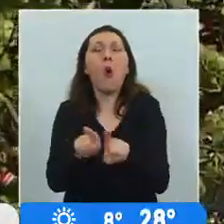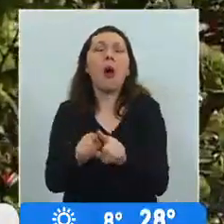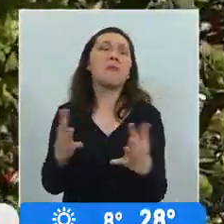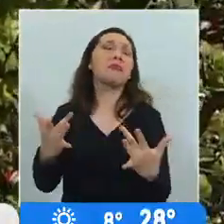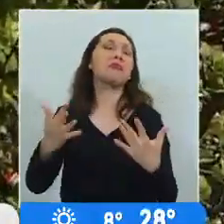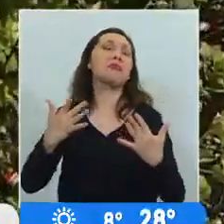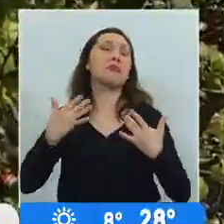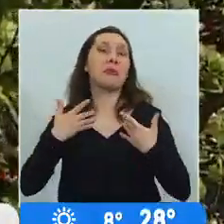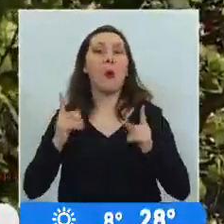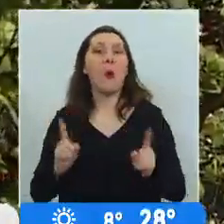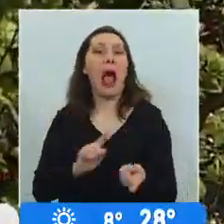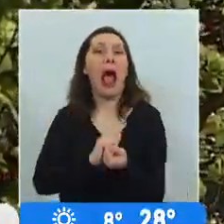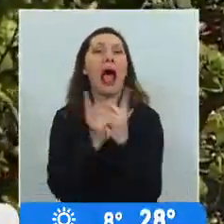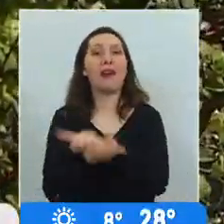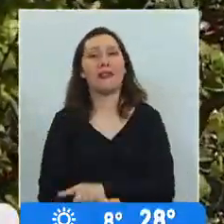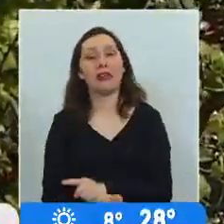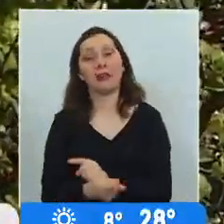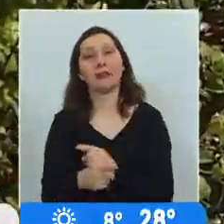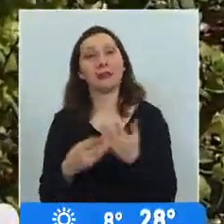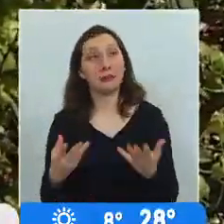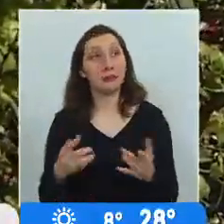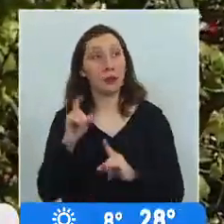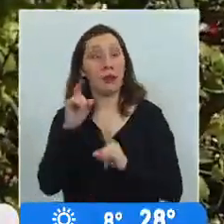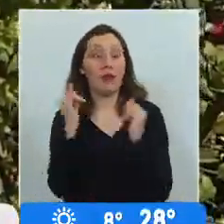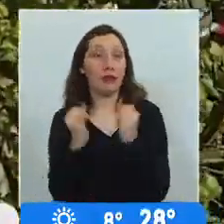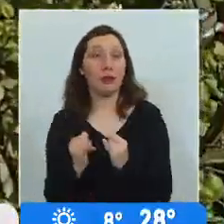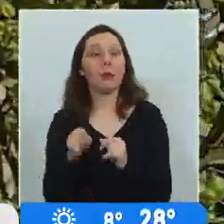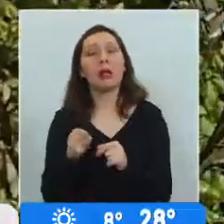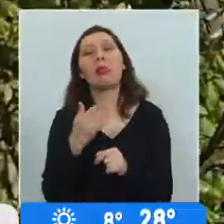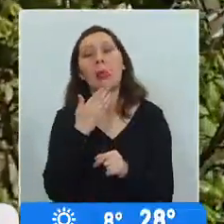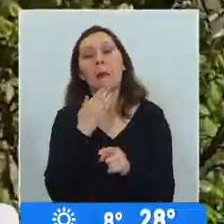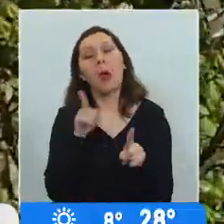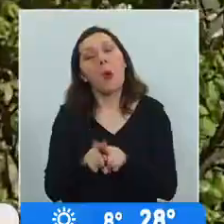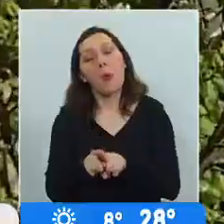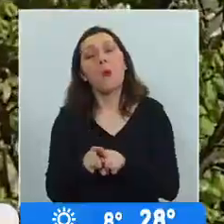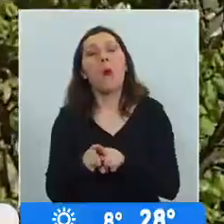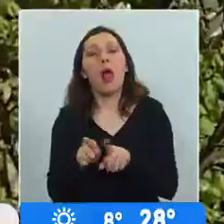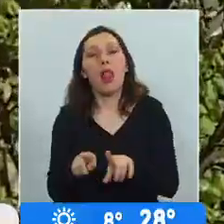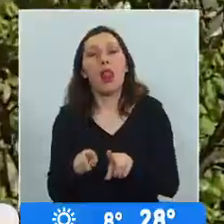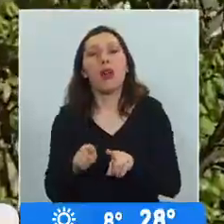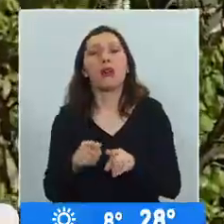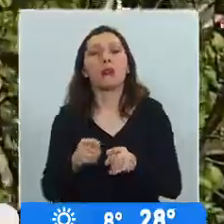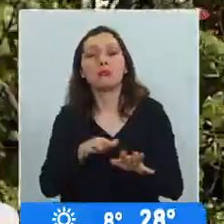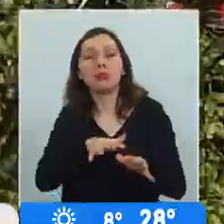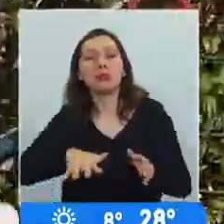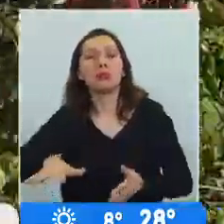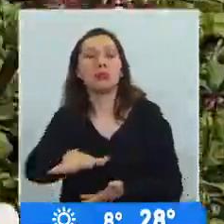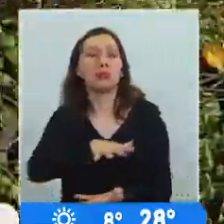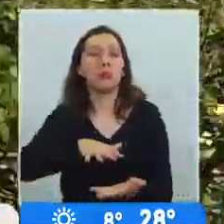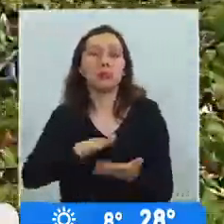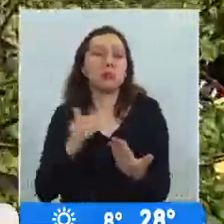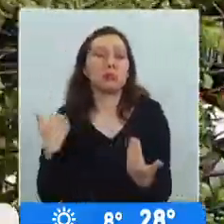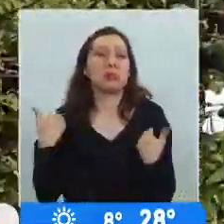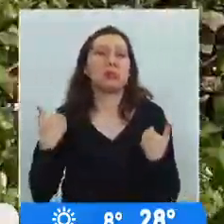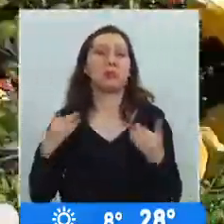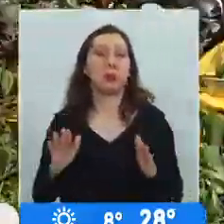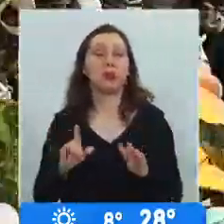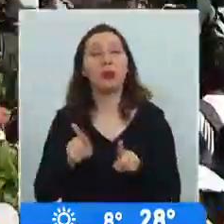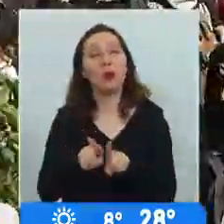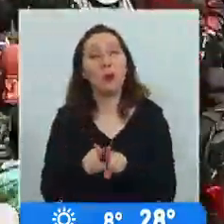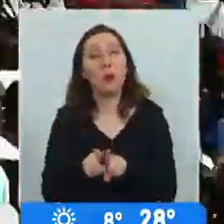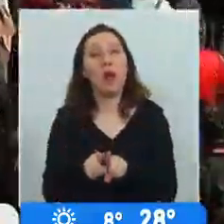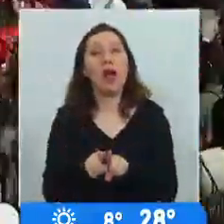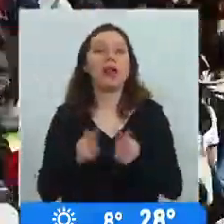contundentes, sino que de alguna manera también se hacen parte de la situación. Claro. De alguna